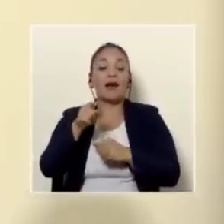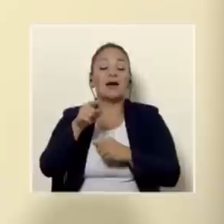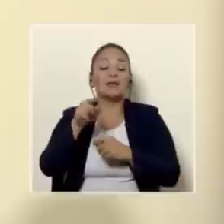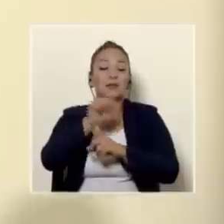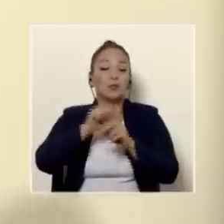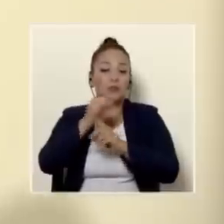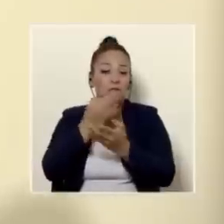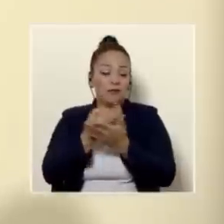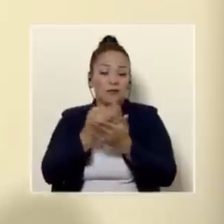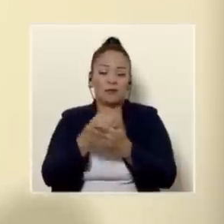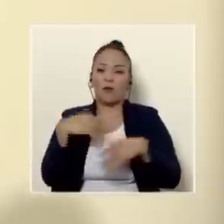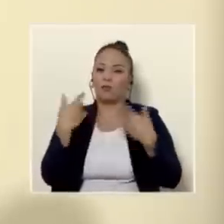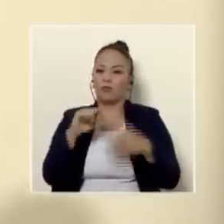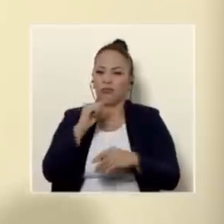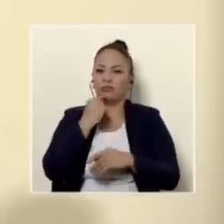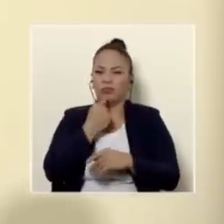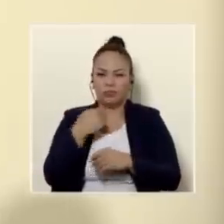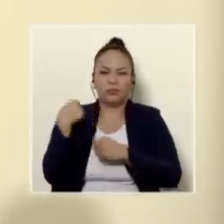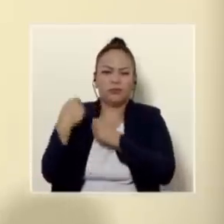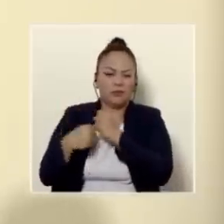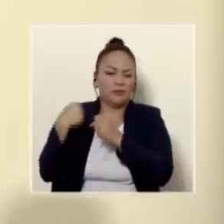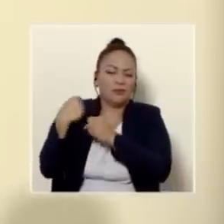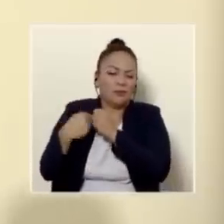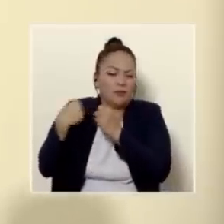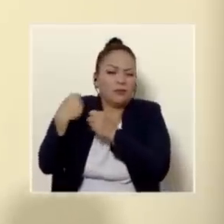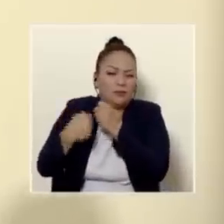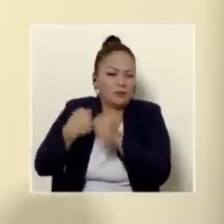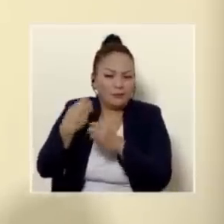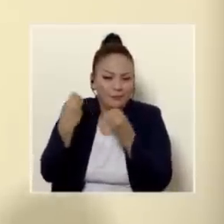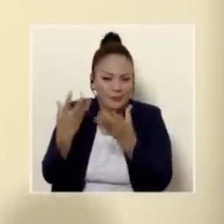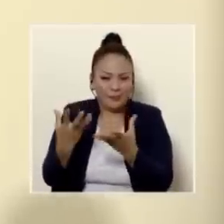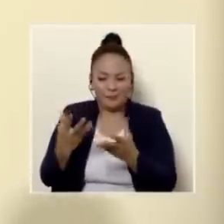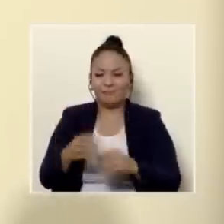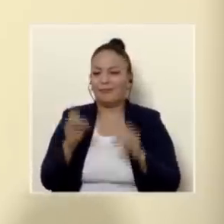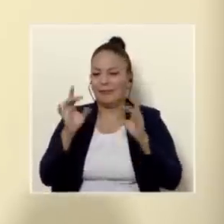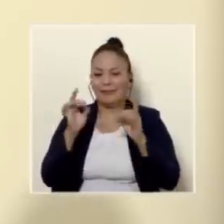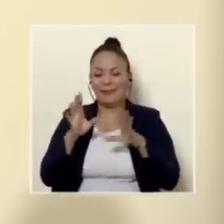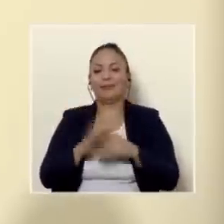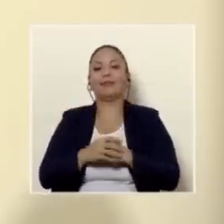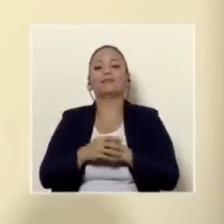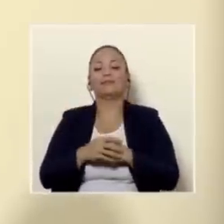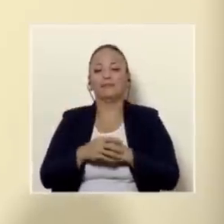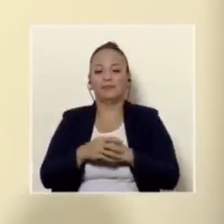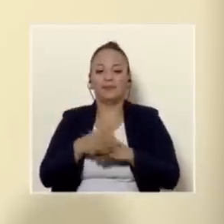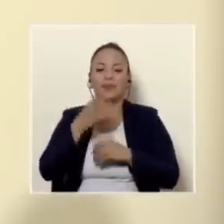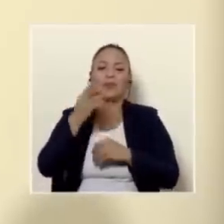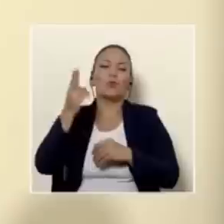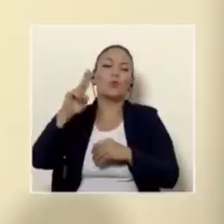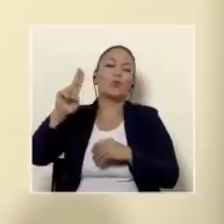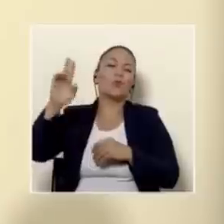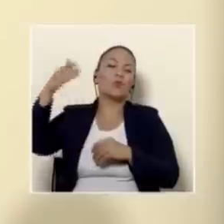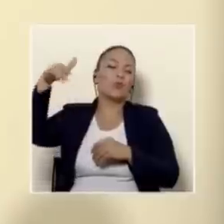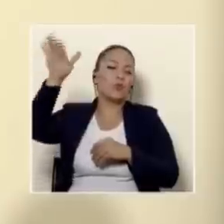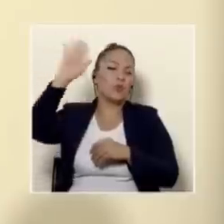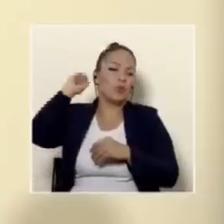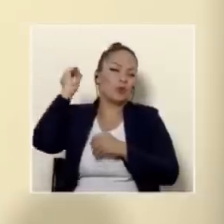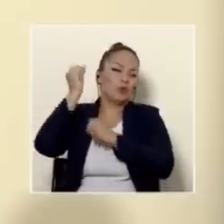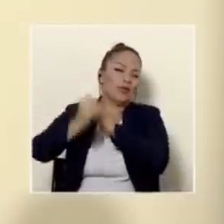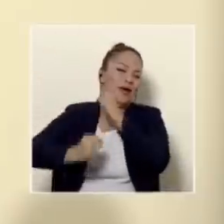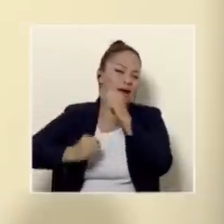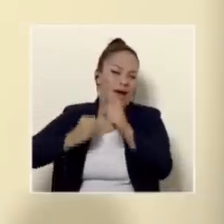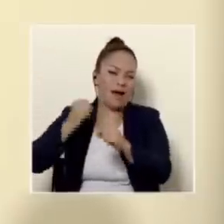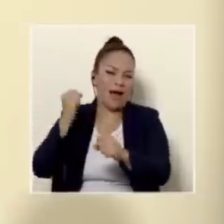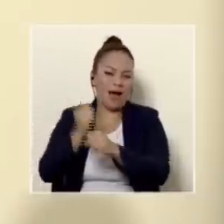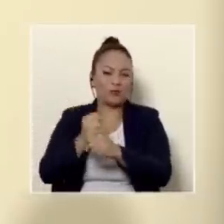crítica, y es crítica de por años, de años, de años, de años. Así como Caperucita, hace años, de